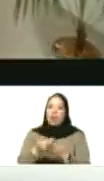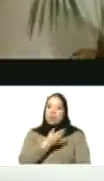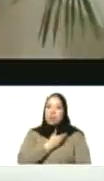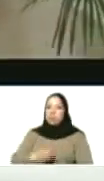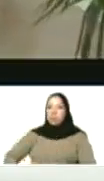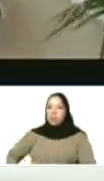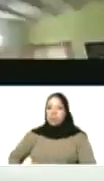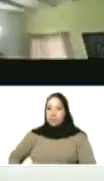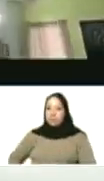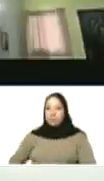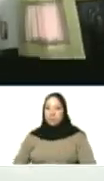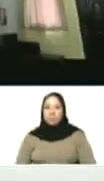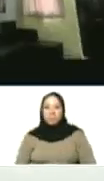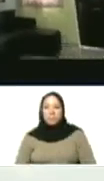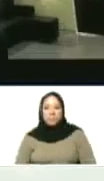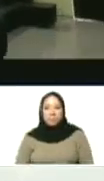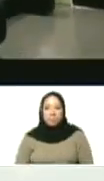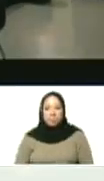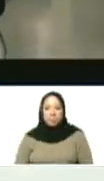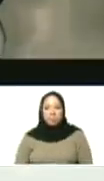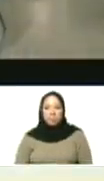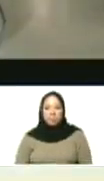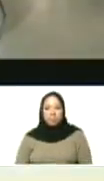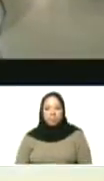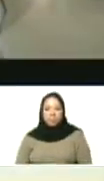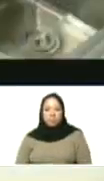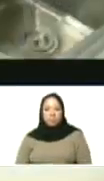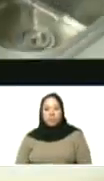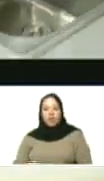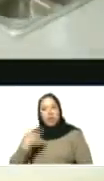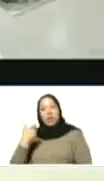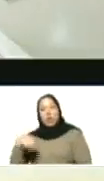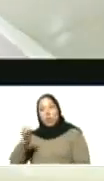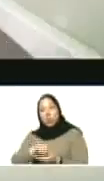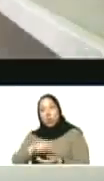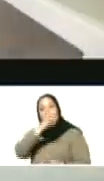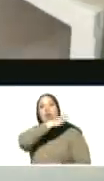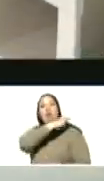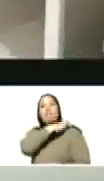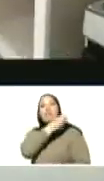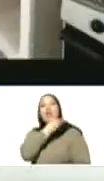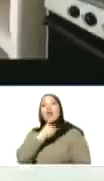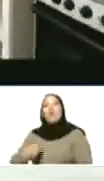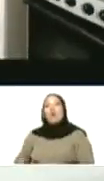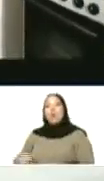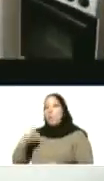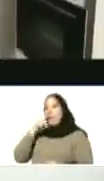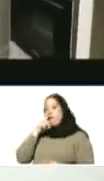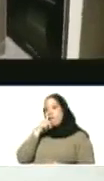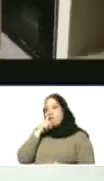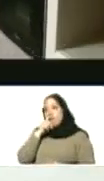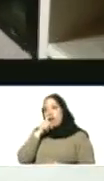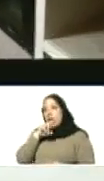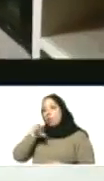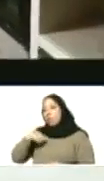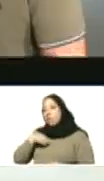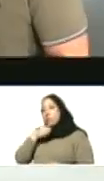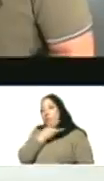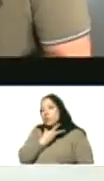presidente. Bueno, mi comandante, nos ha removido toda la fibra, todos acá, esta historia